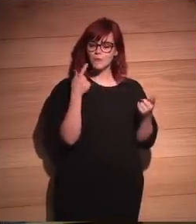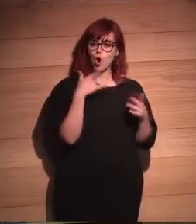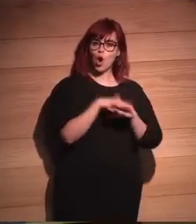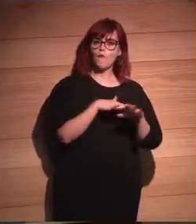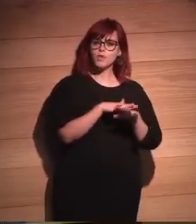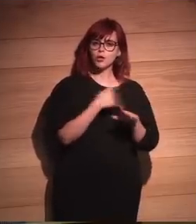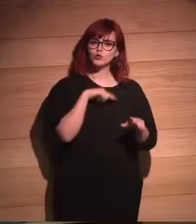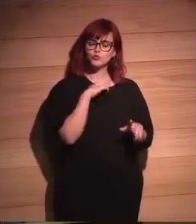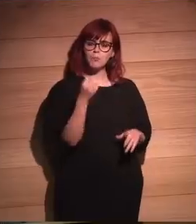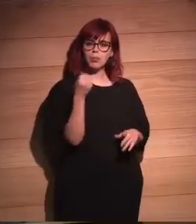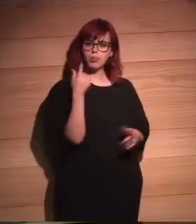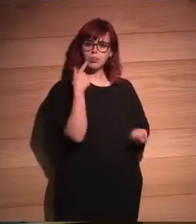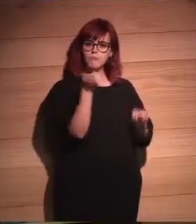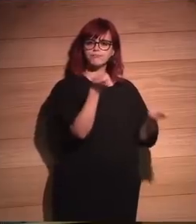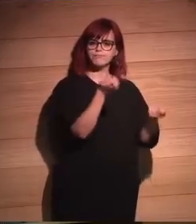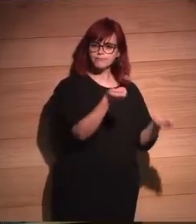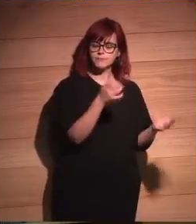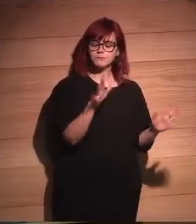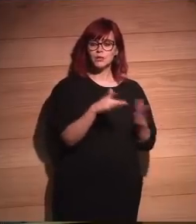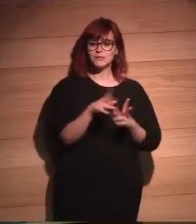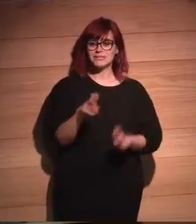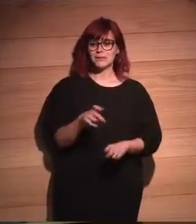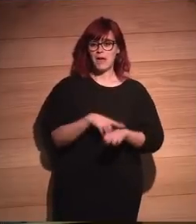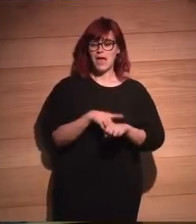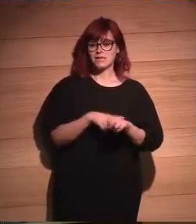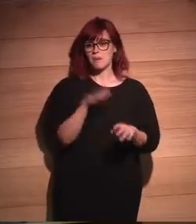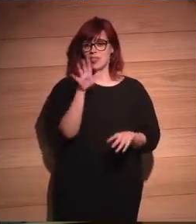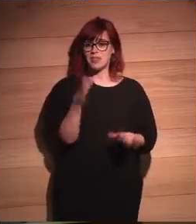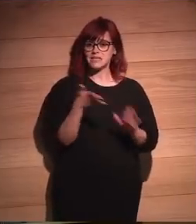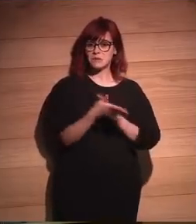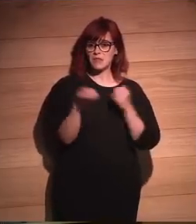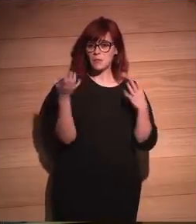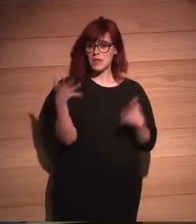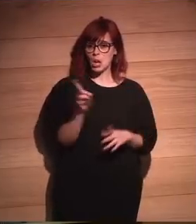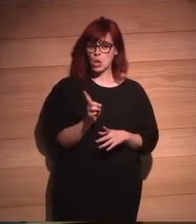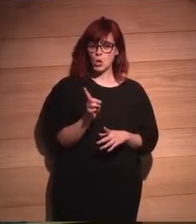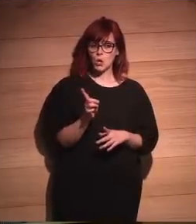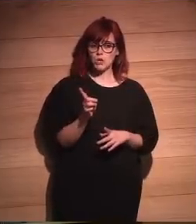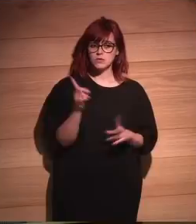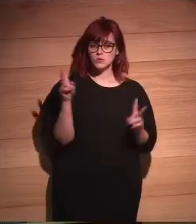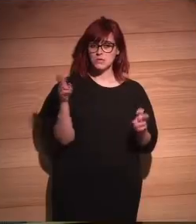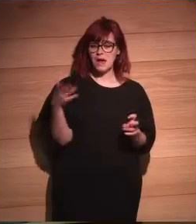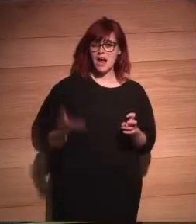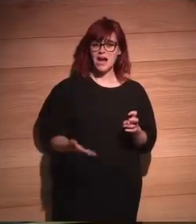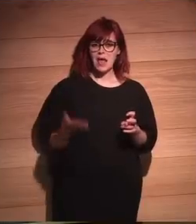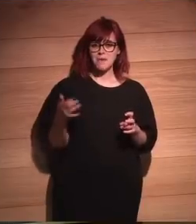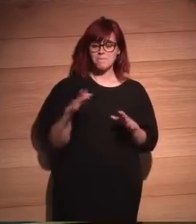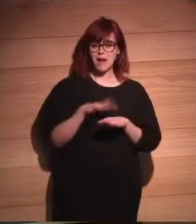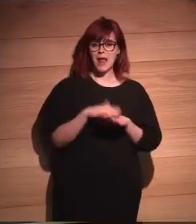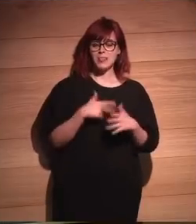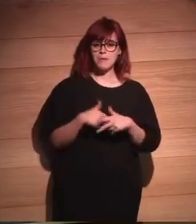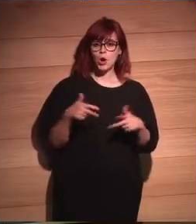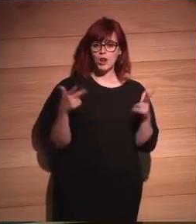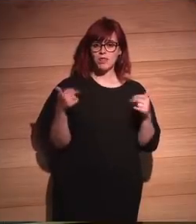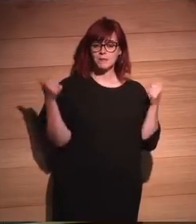nuestros gobernantes. Yo creo que el tema que no me ha dado tiempo o que no me he explicado, que me parece que es el más grave para la democracia,